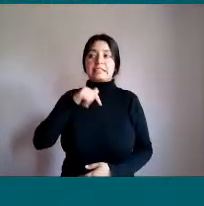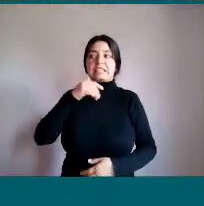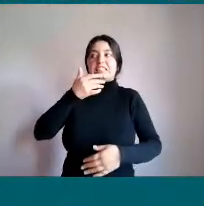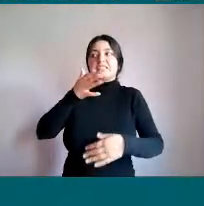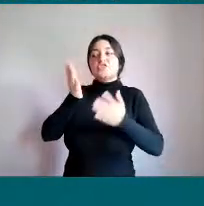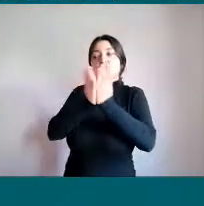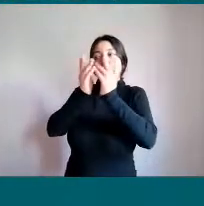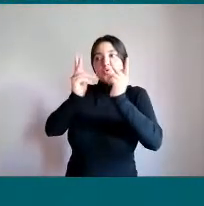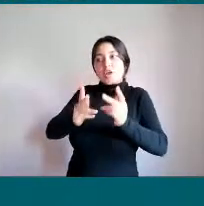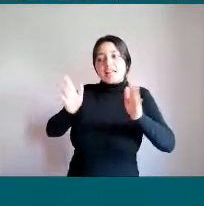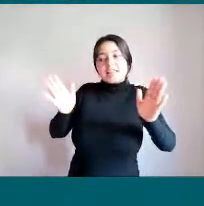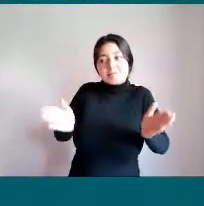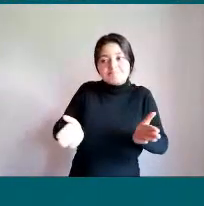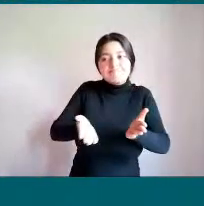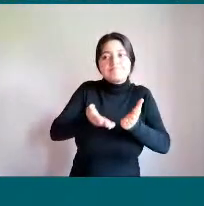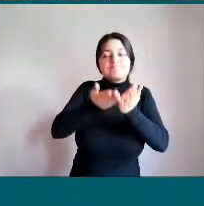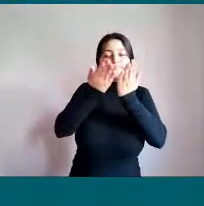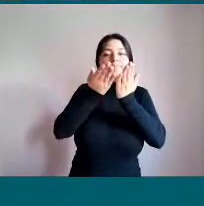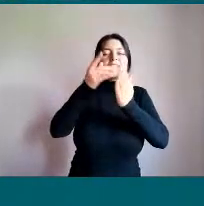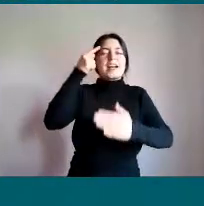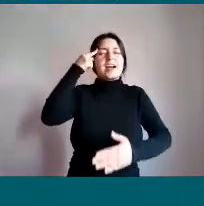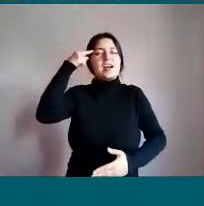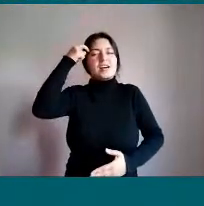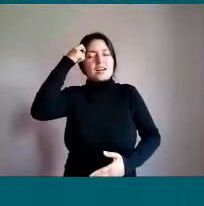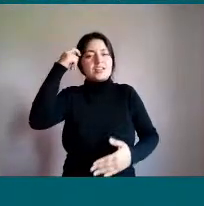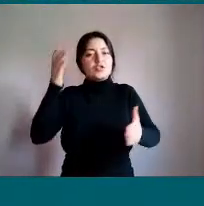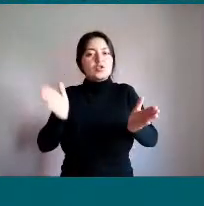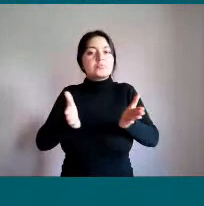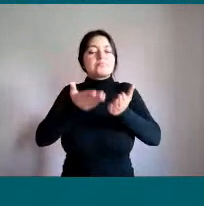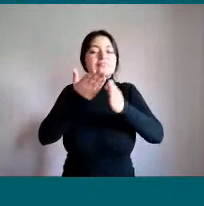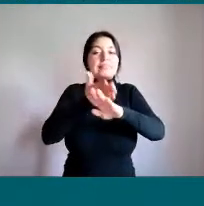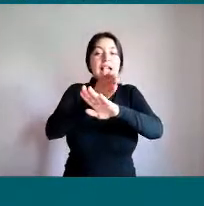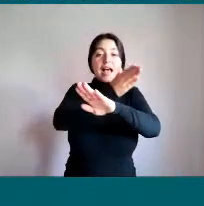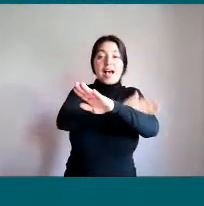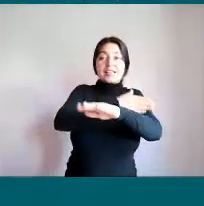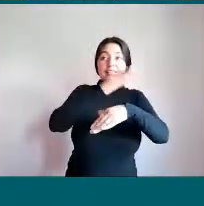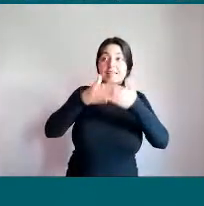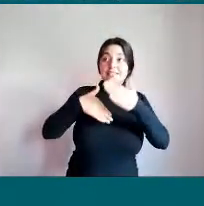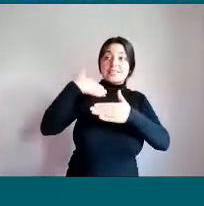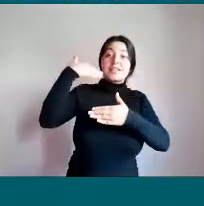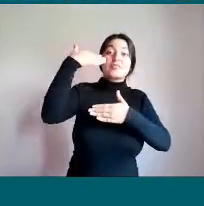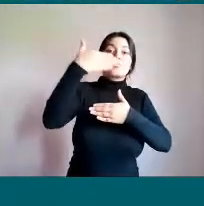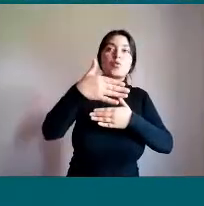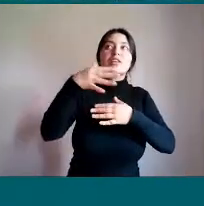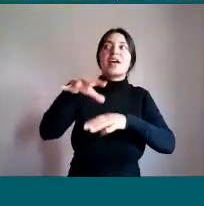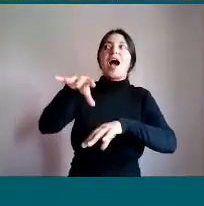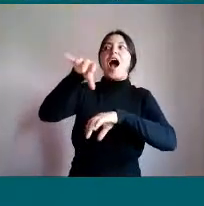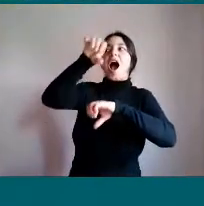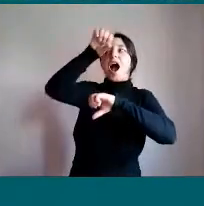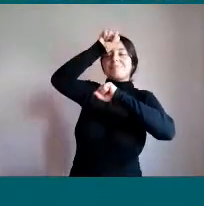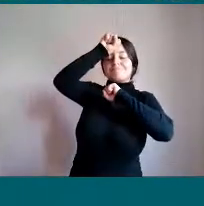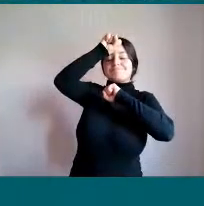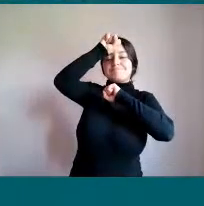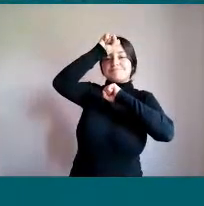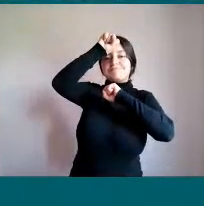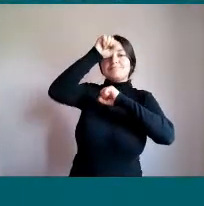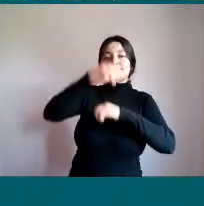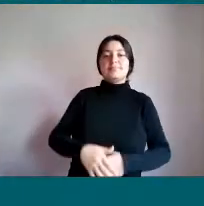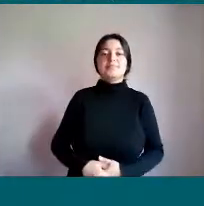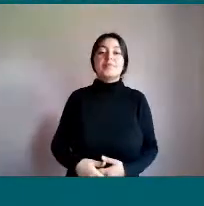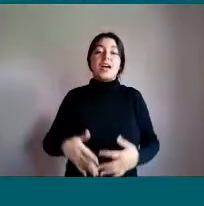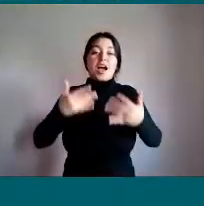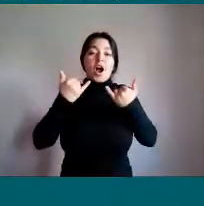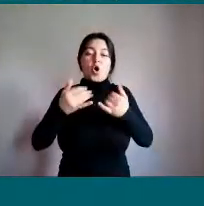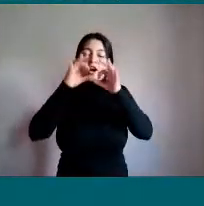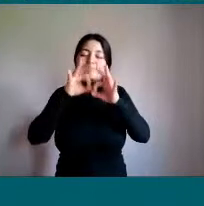si persevera, si le pone empeño, antes o después alcanzará los objetivos de aprendizaje. Pero sobre todo, y muy importante,